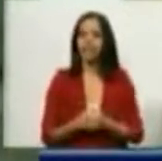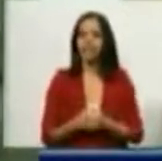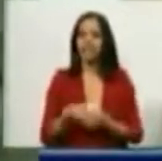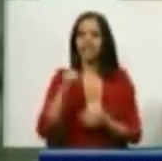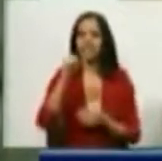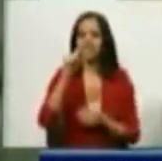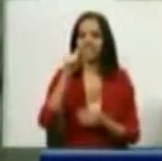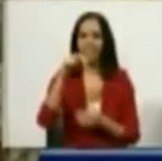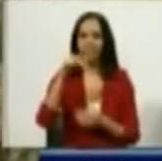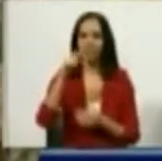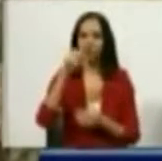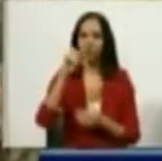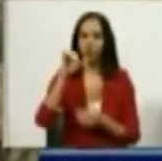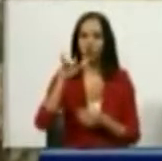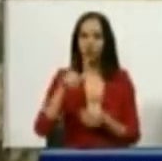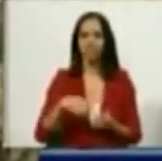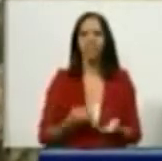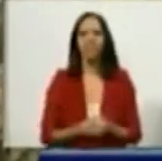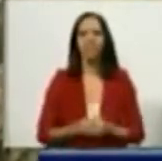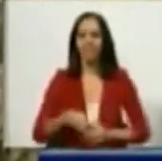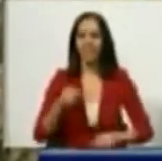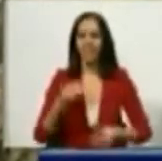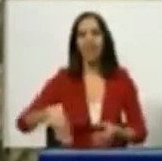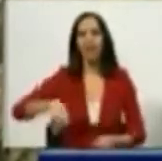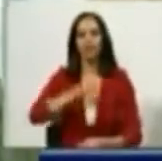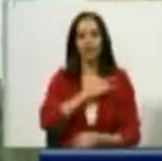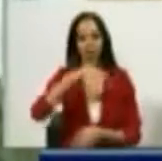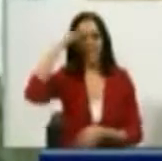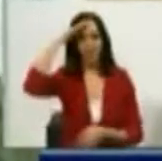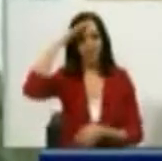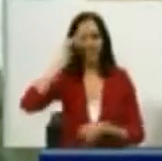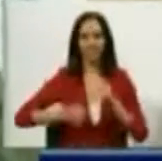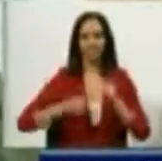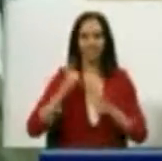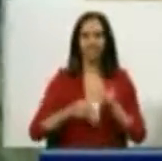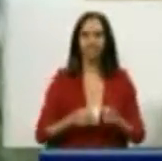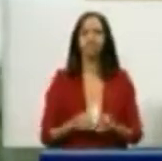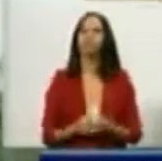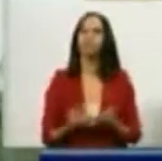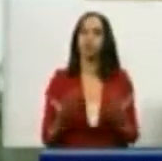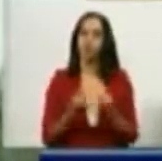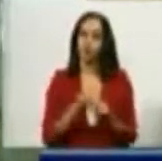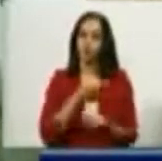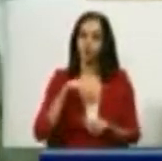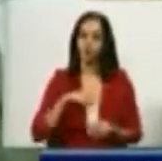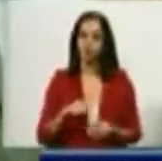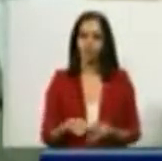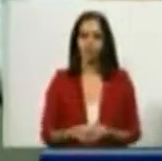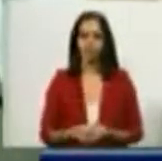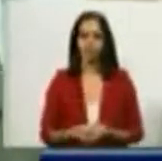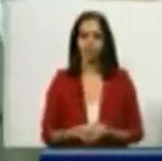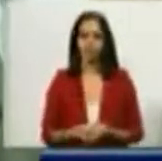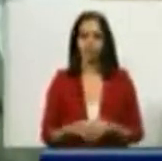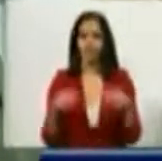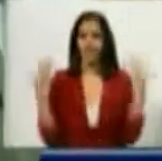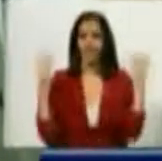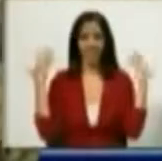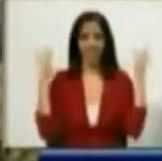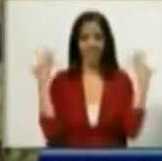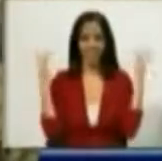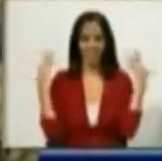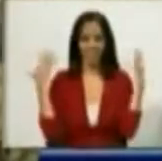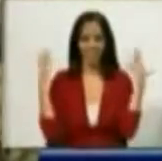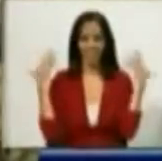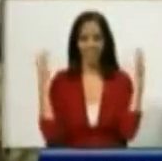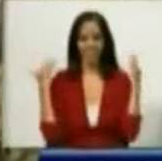de pentatrón militar de la academia militar del ejército bolivariano y de mi pelotón y